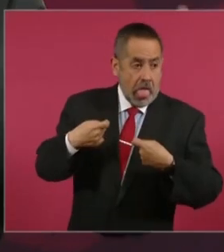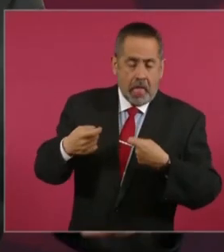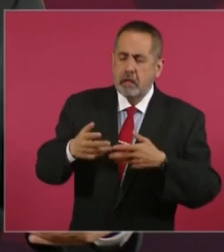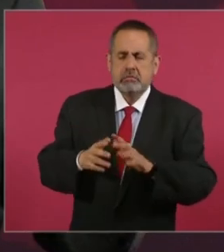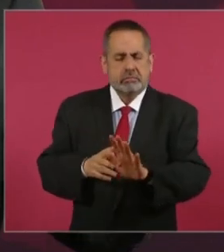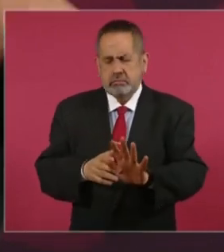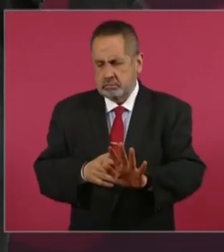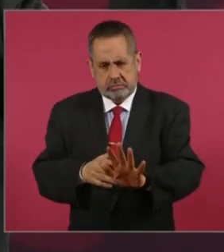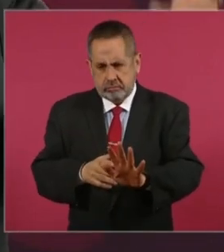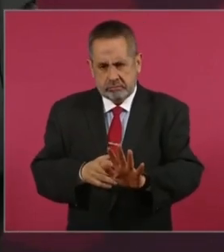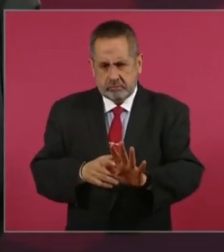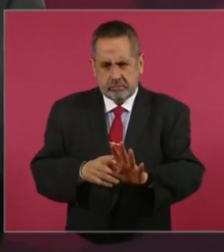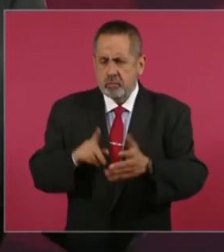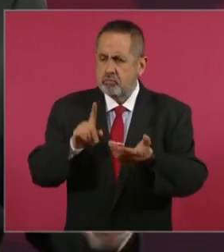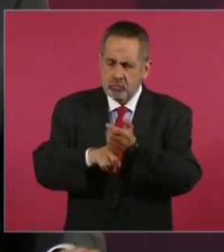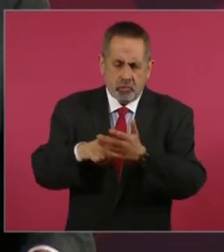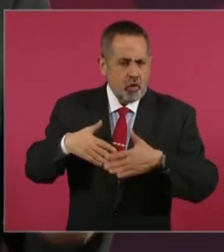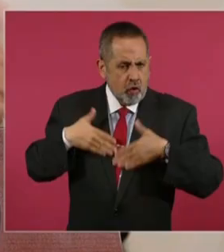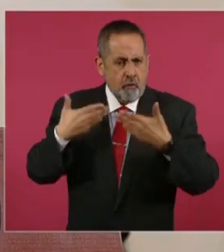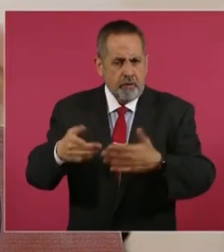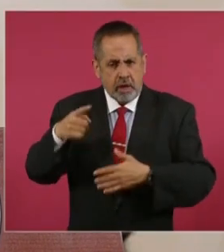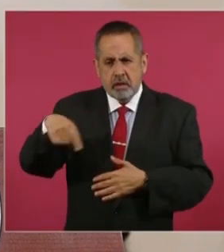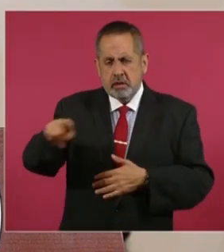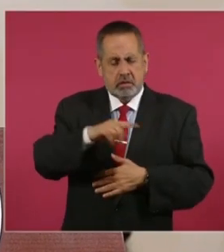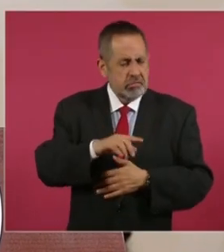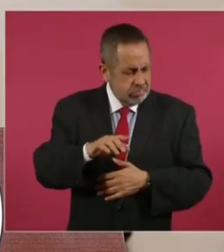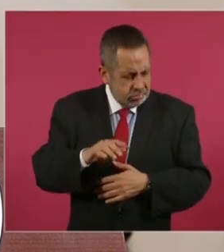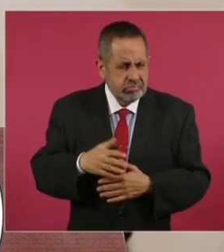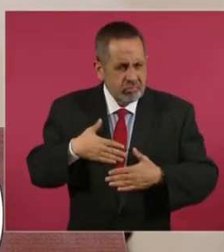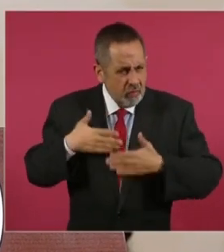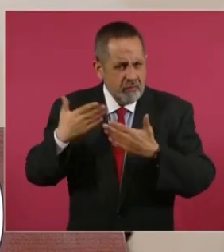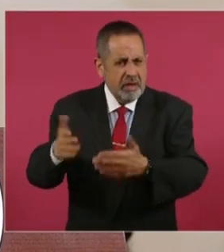y van a votar en contra. No,